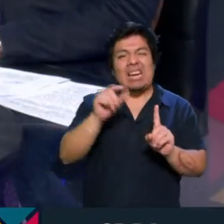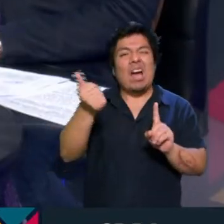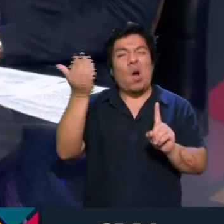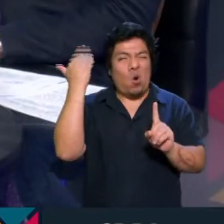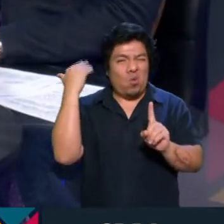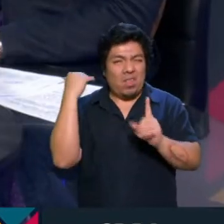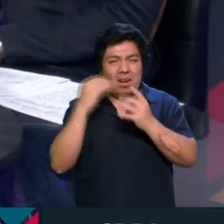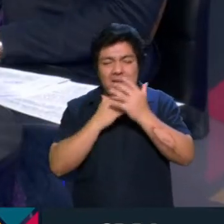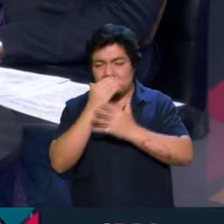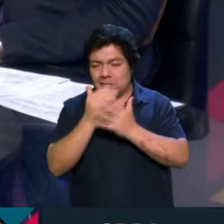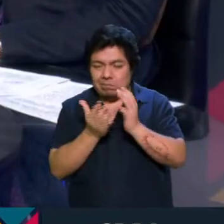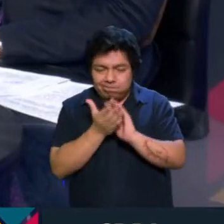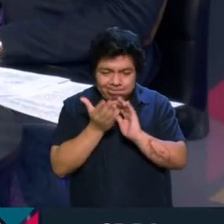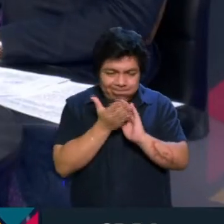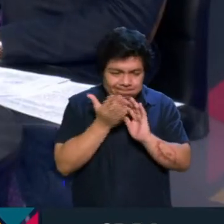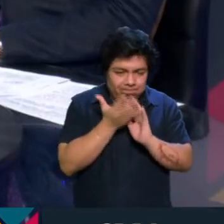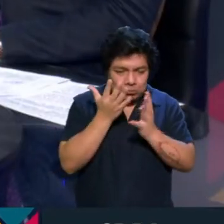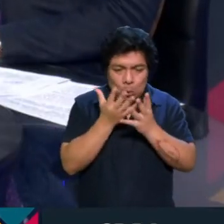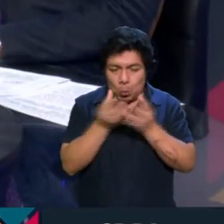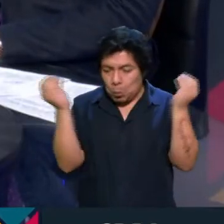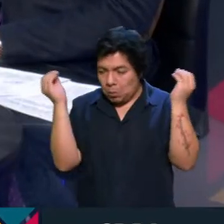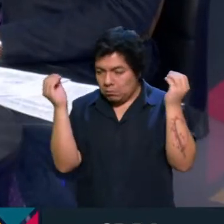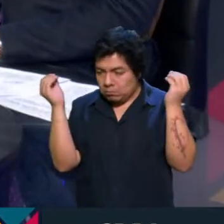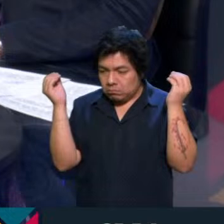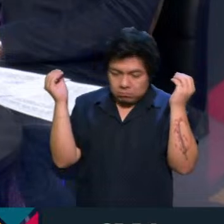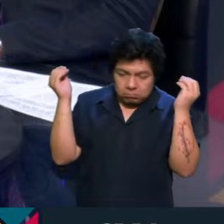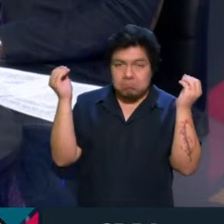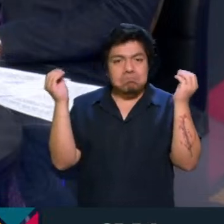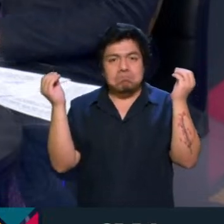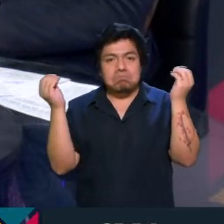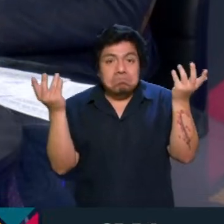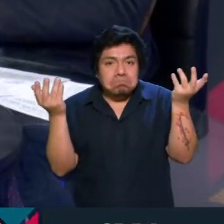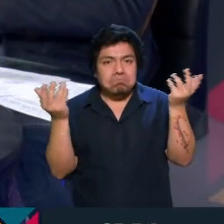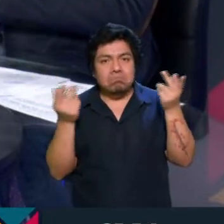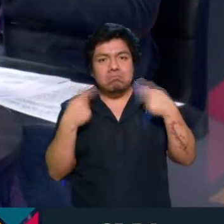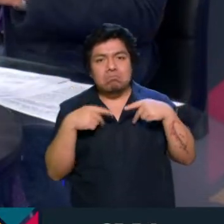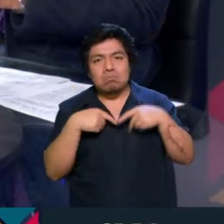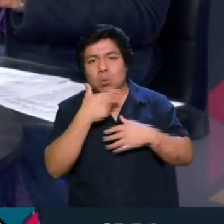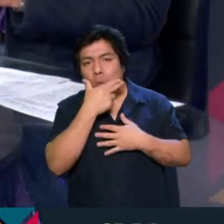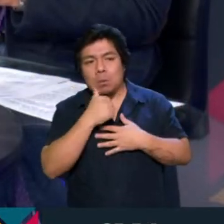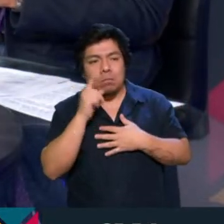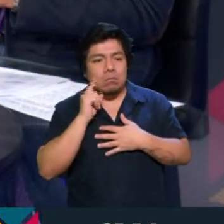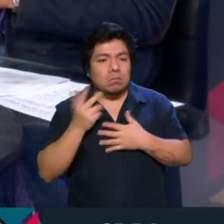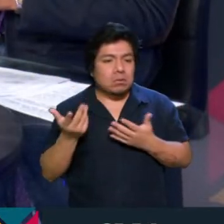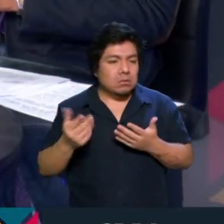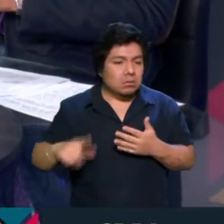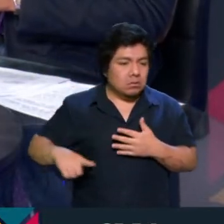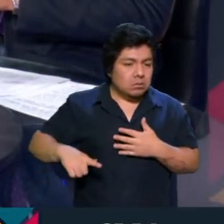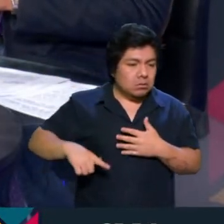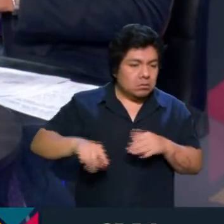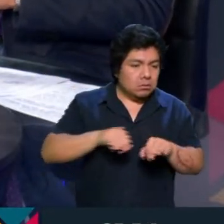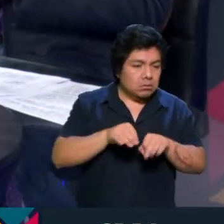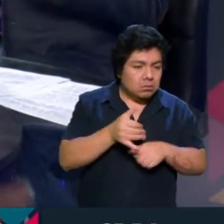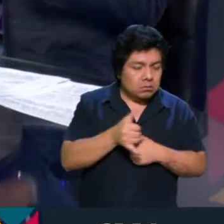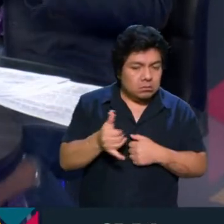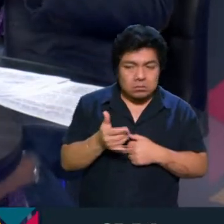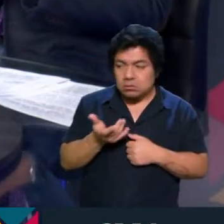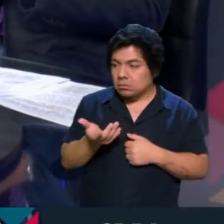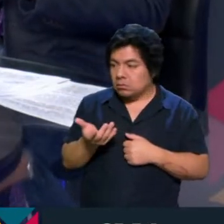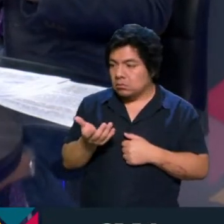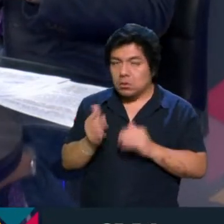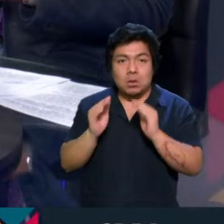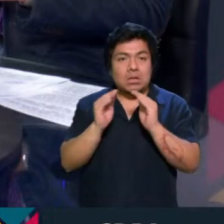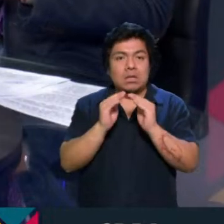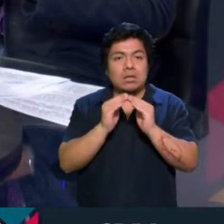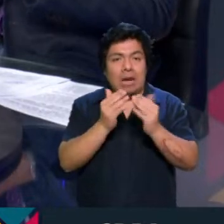en los gobiernos anteriores, en las cuales pues a los derechohabientes los dejaban volando, los dejaban a lo mejor te entregaban tu